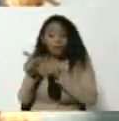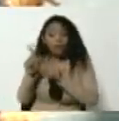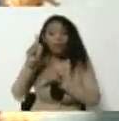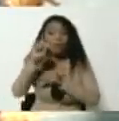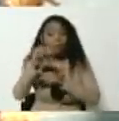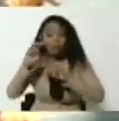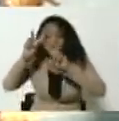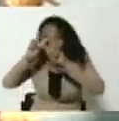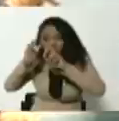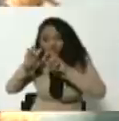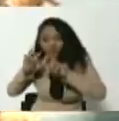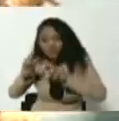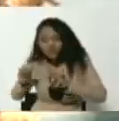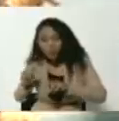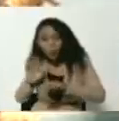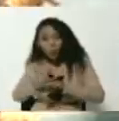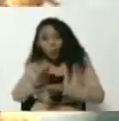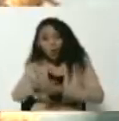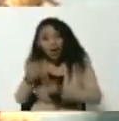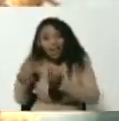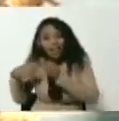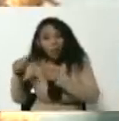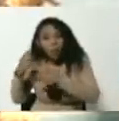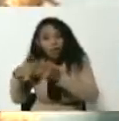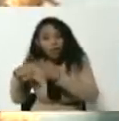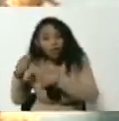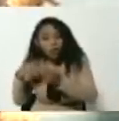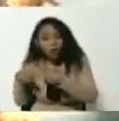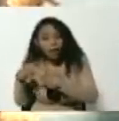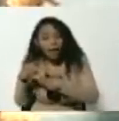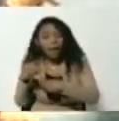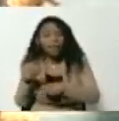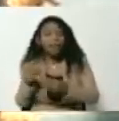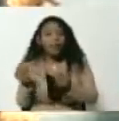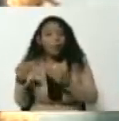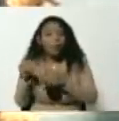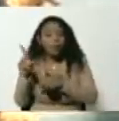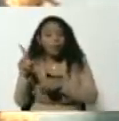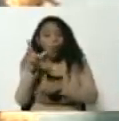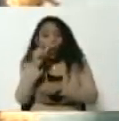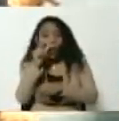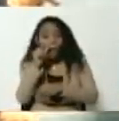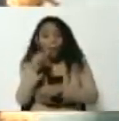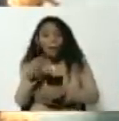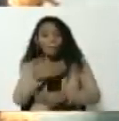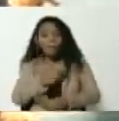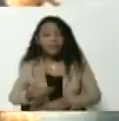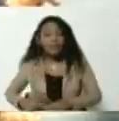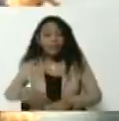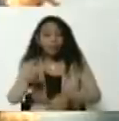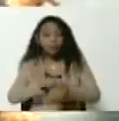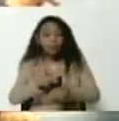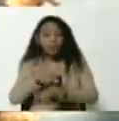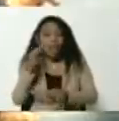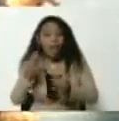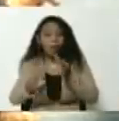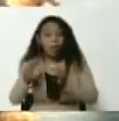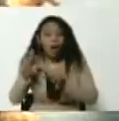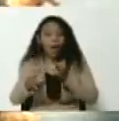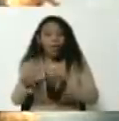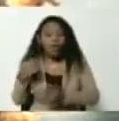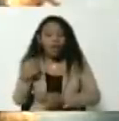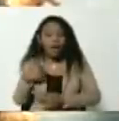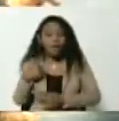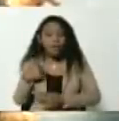investigación, porque las negociaciones entre Troconis y Paraguay, el gobierno de Paraguay, debo